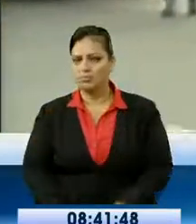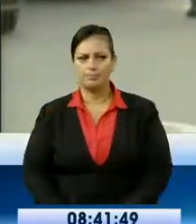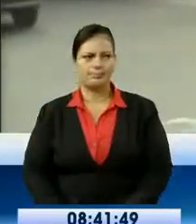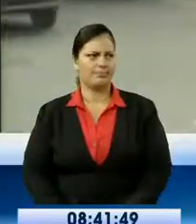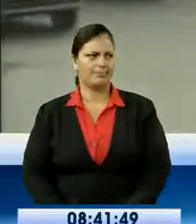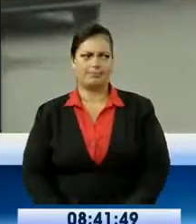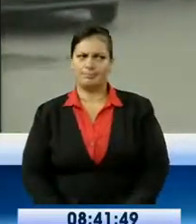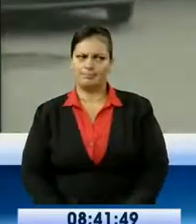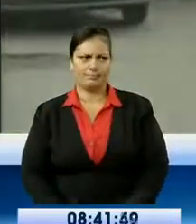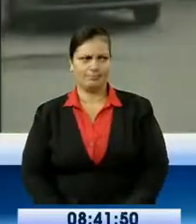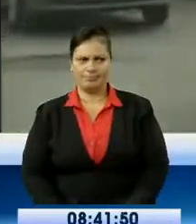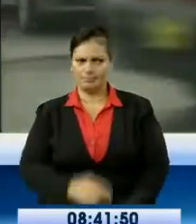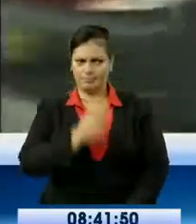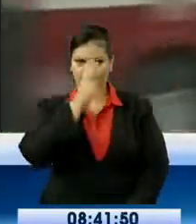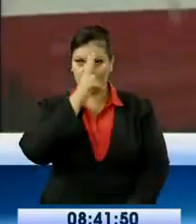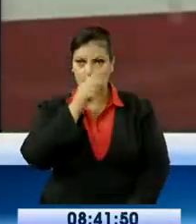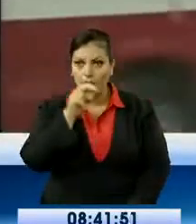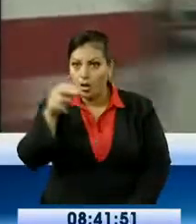ahí no.